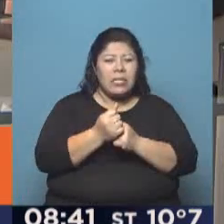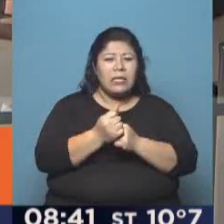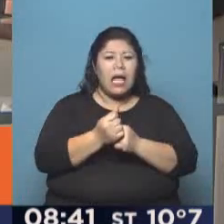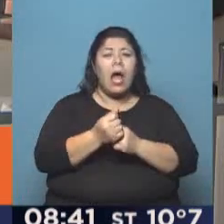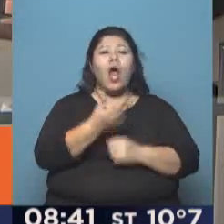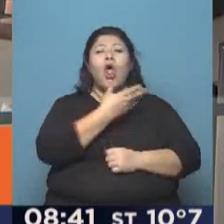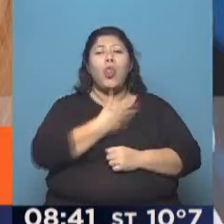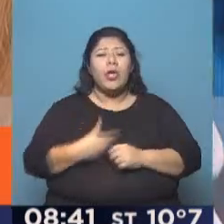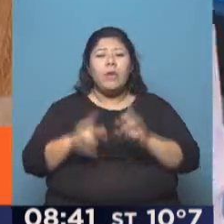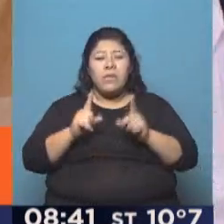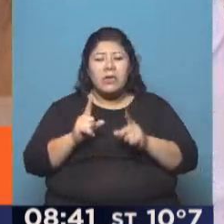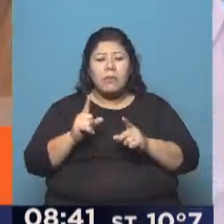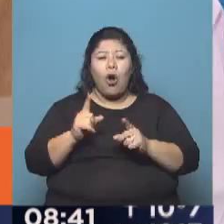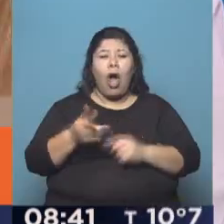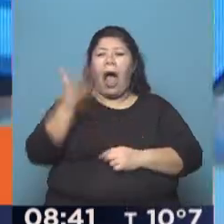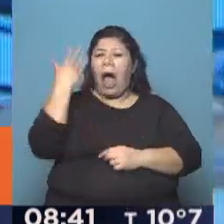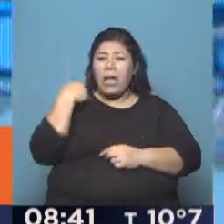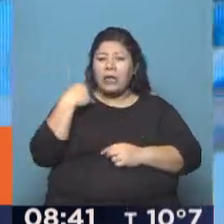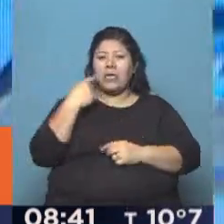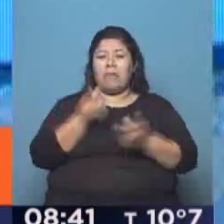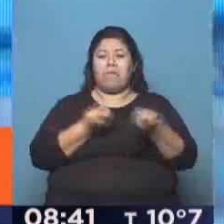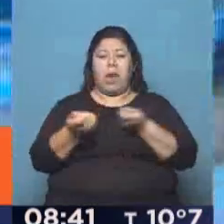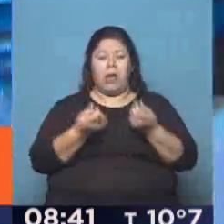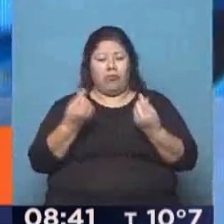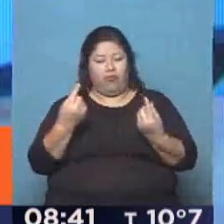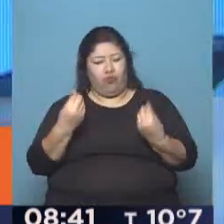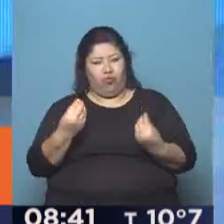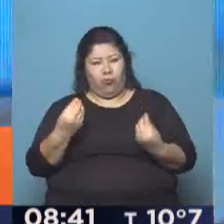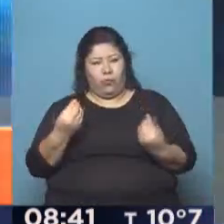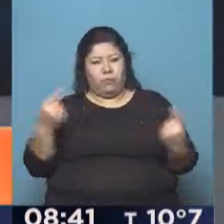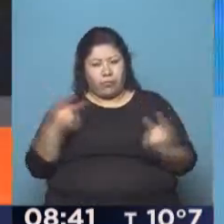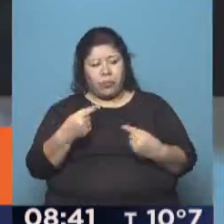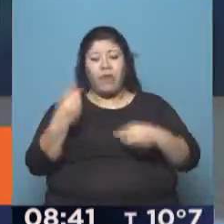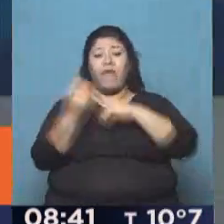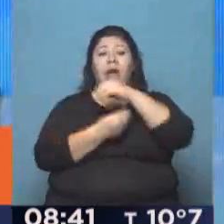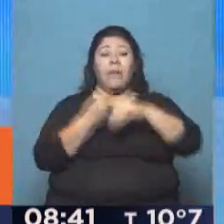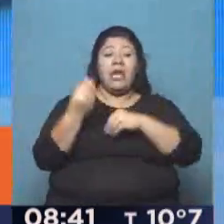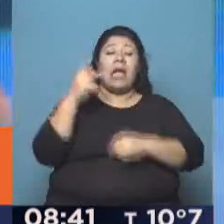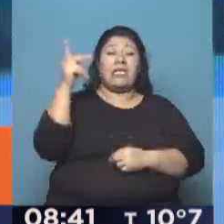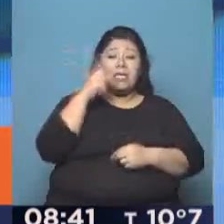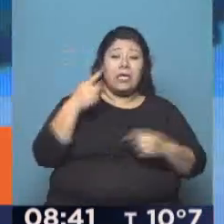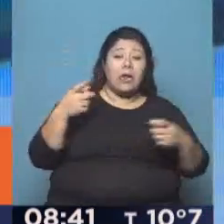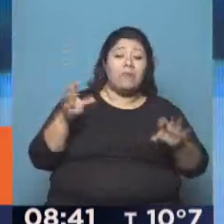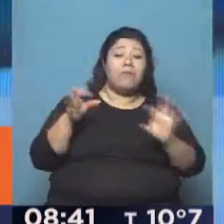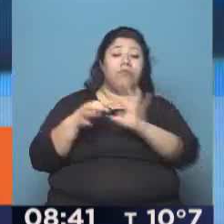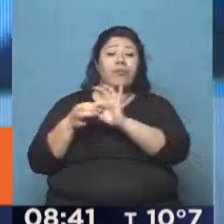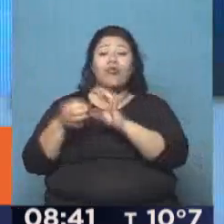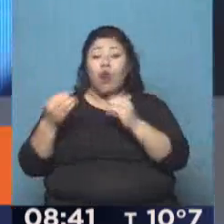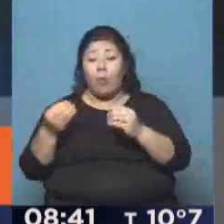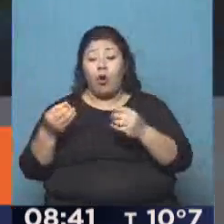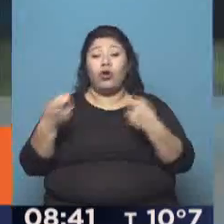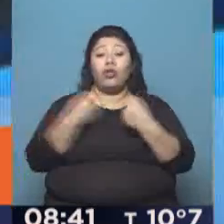anterior Entonces eso es lo que falta Cómo se entrecruza todo esto con la familia kishner y la sociedad de la familia kishner que recibían sumas